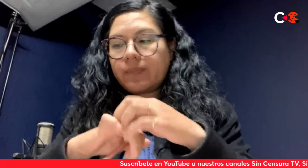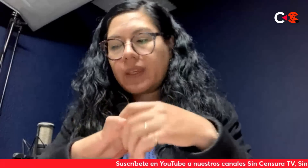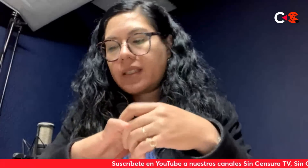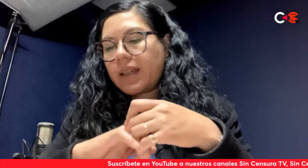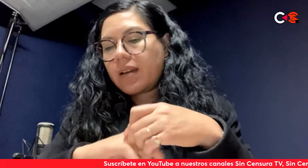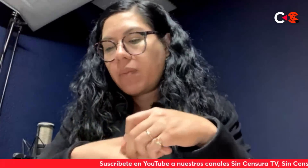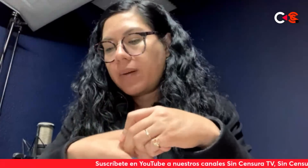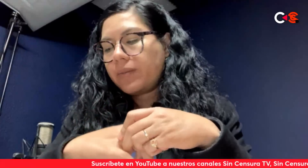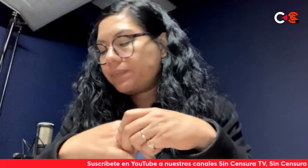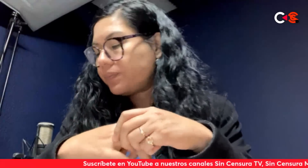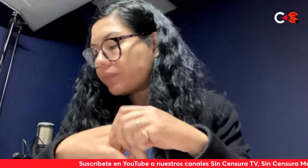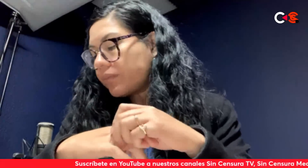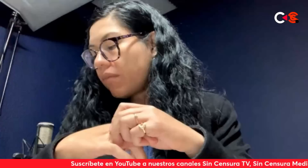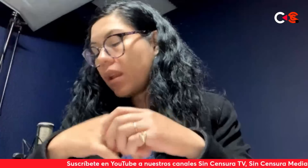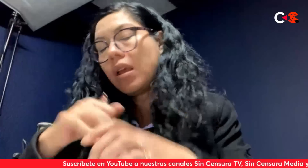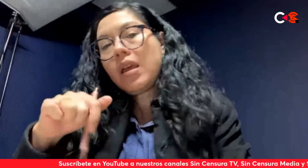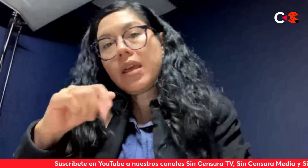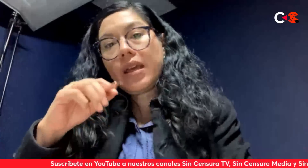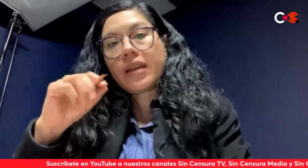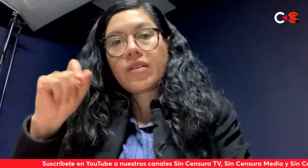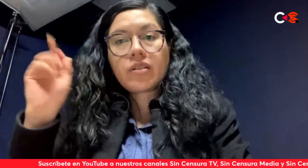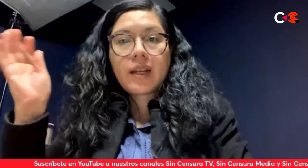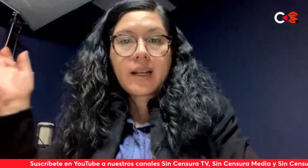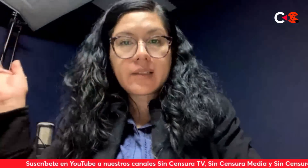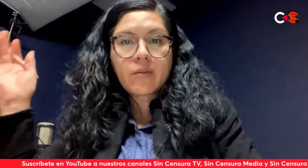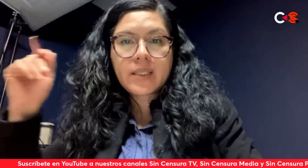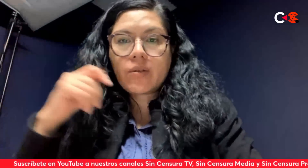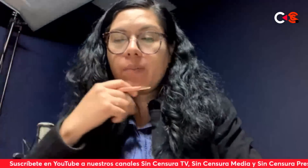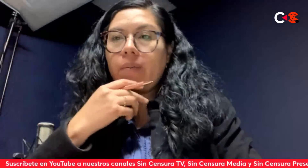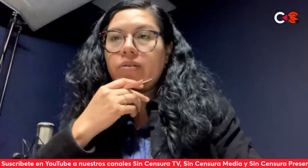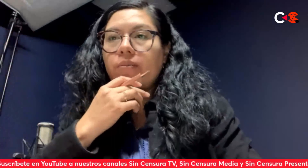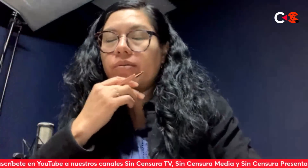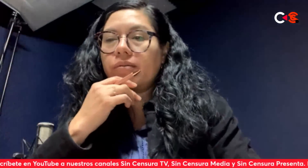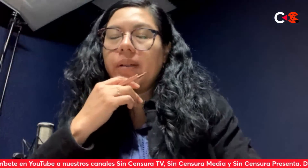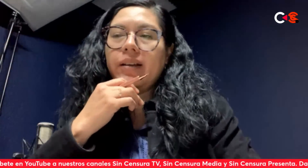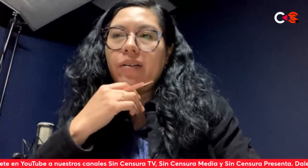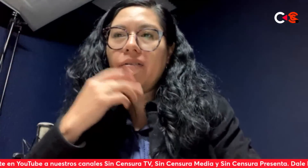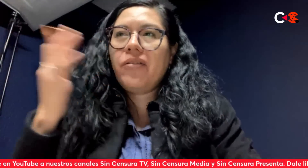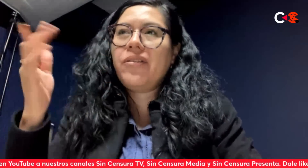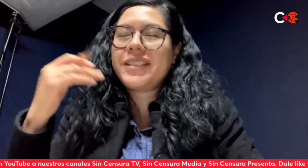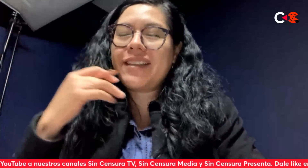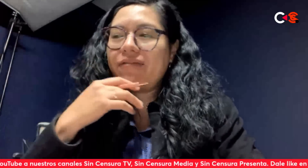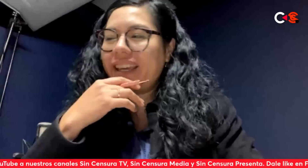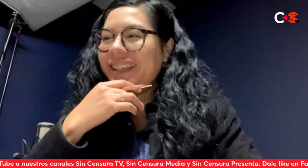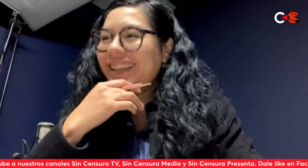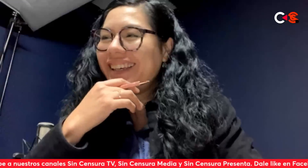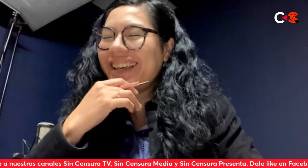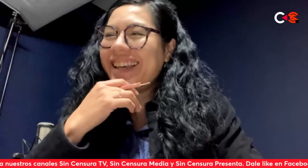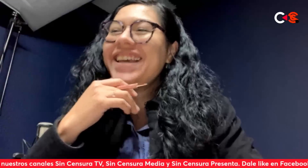pueblo, quién sabe qué pueblo, que ellos creen que las lomas son un pueblo, supongo, o sea, no